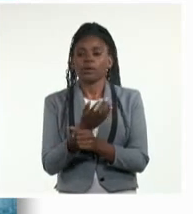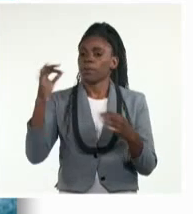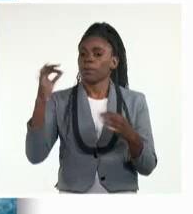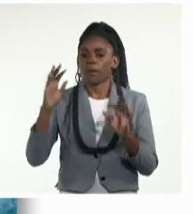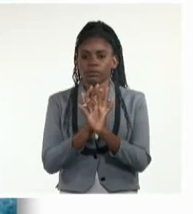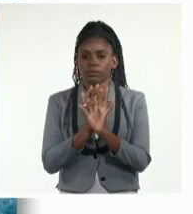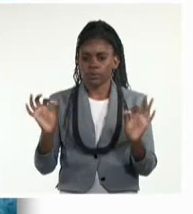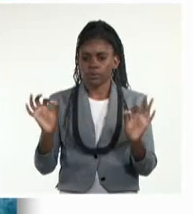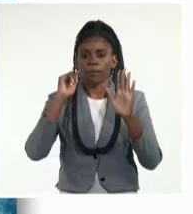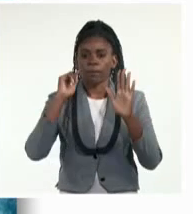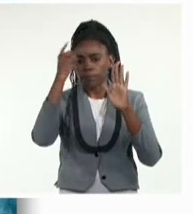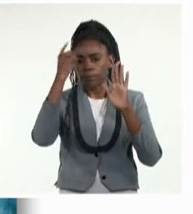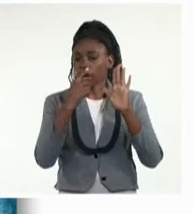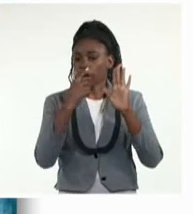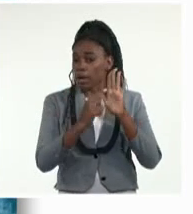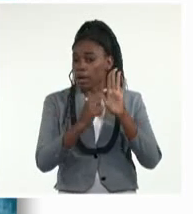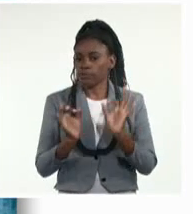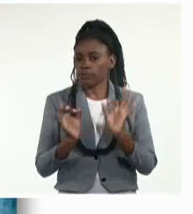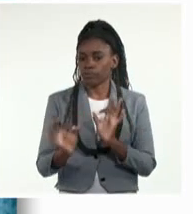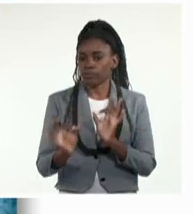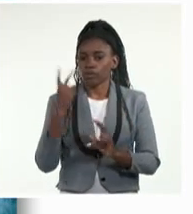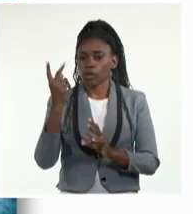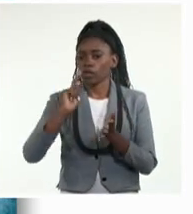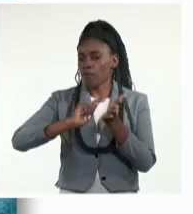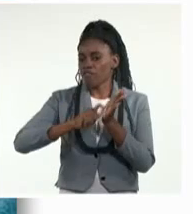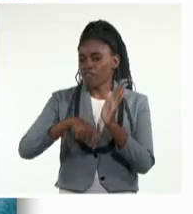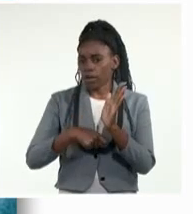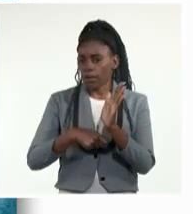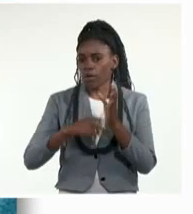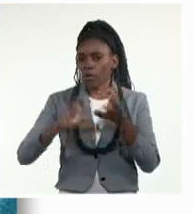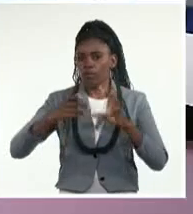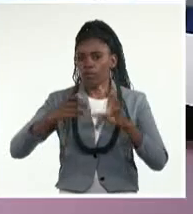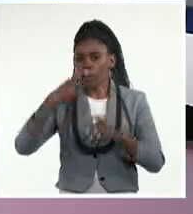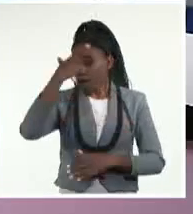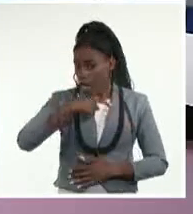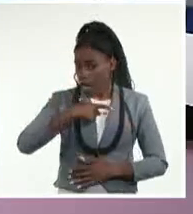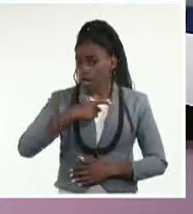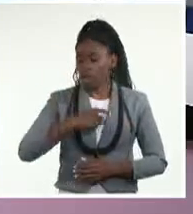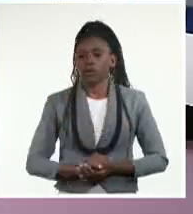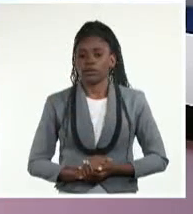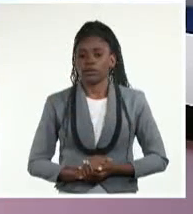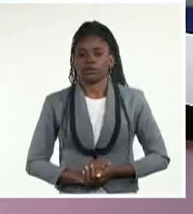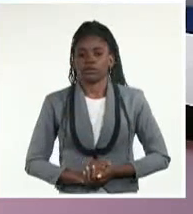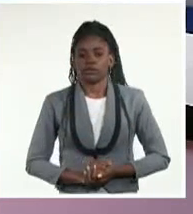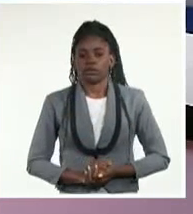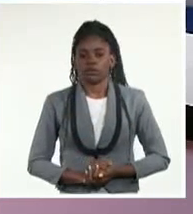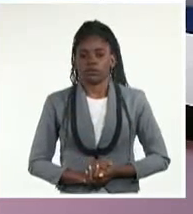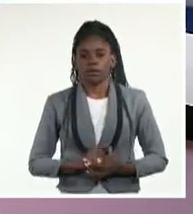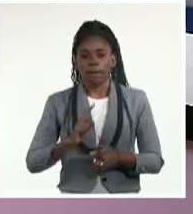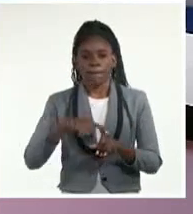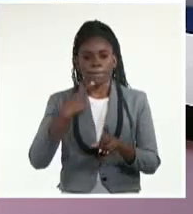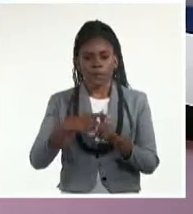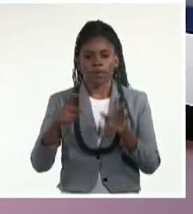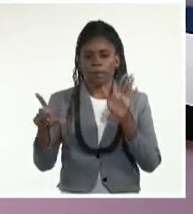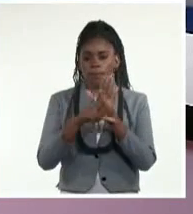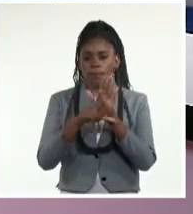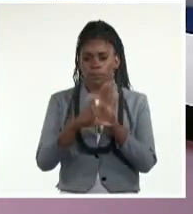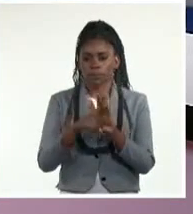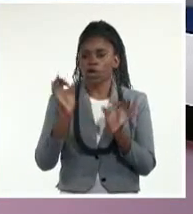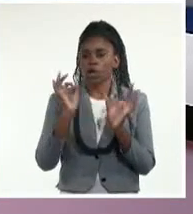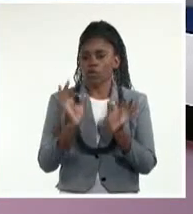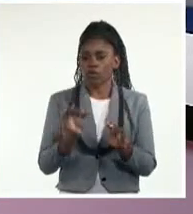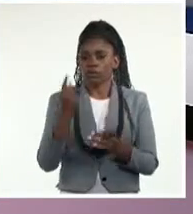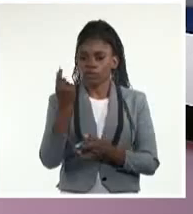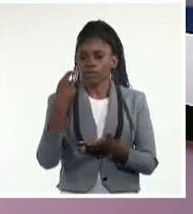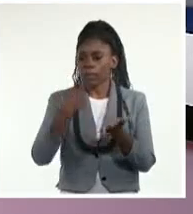la presencia de 2 firmas de tipo A, así como su inscripción en el registro oficial de cesiones de deuda. La defensa del